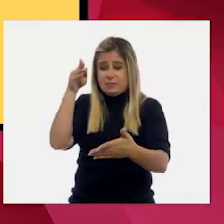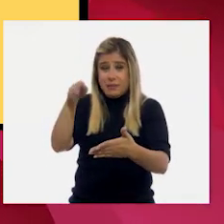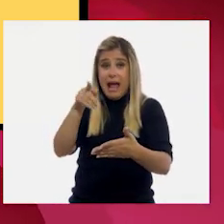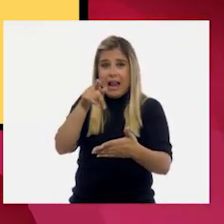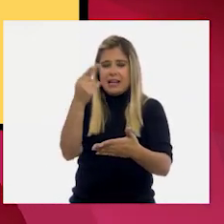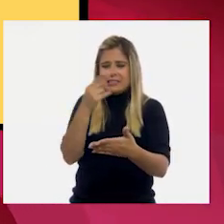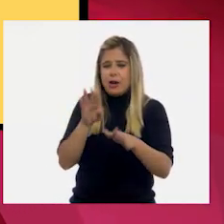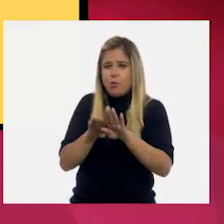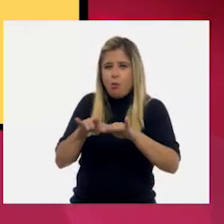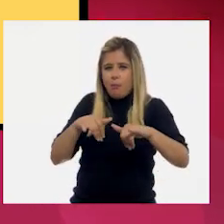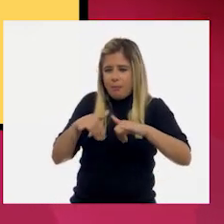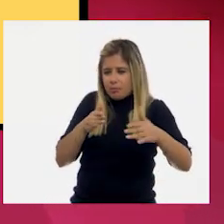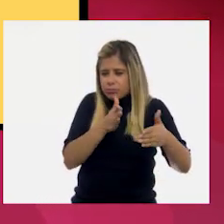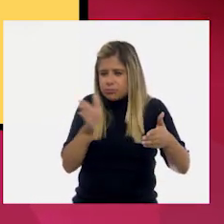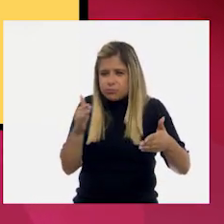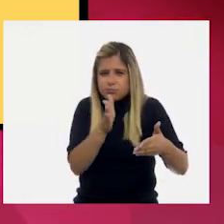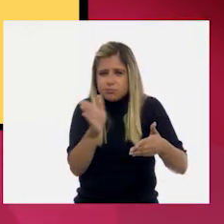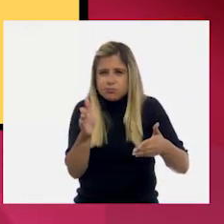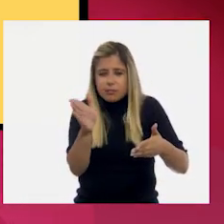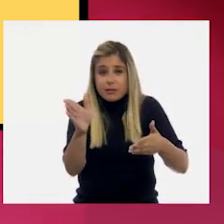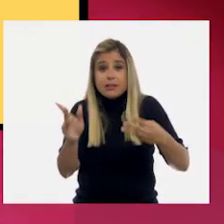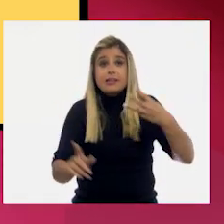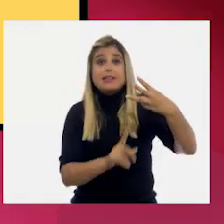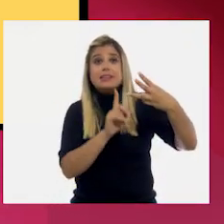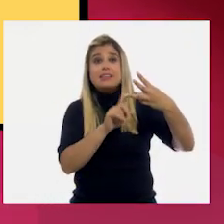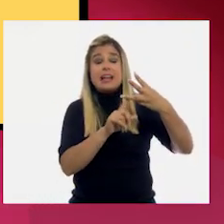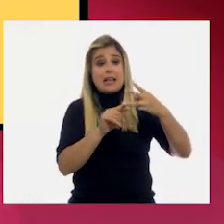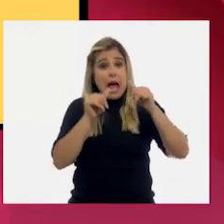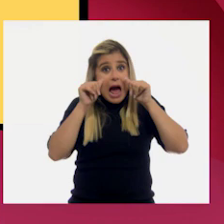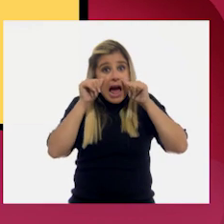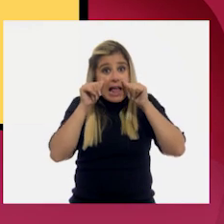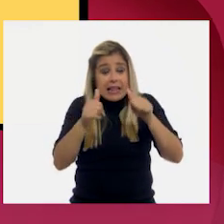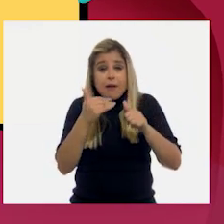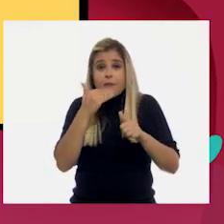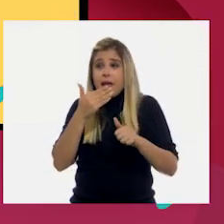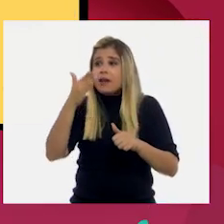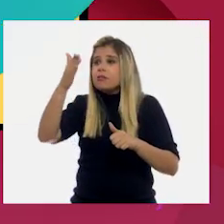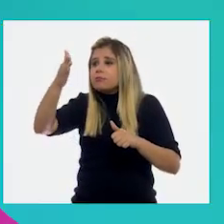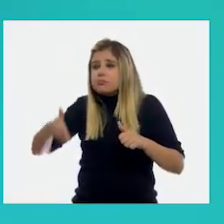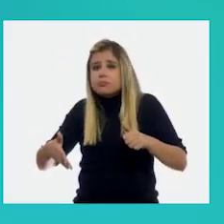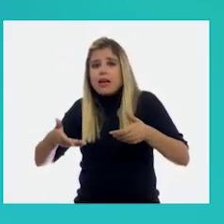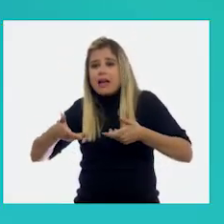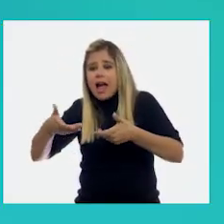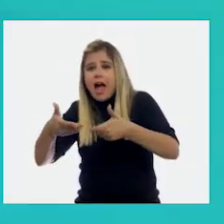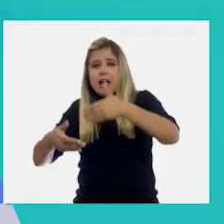en el punto número 3 es atender a los puntos de referencia.